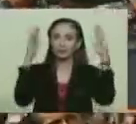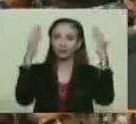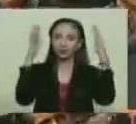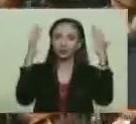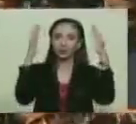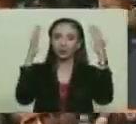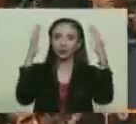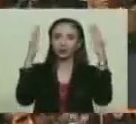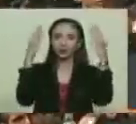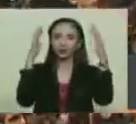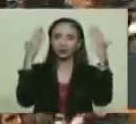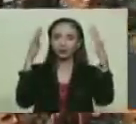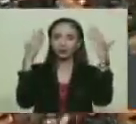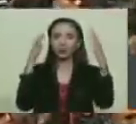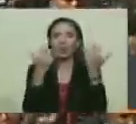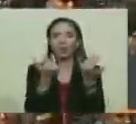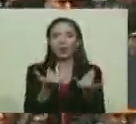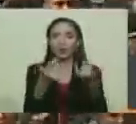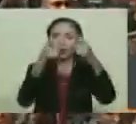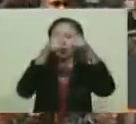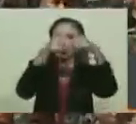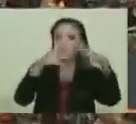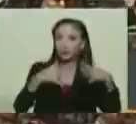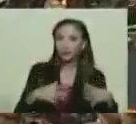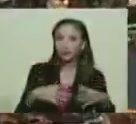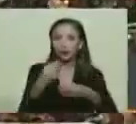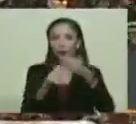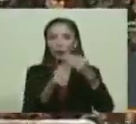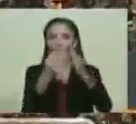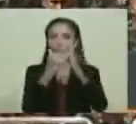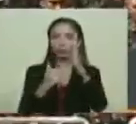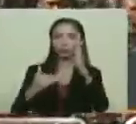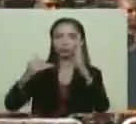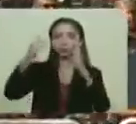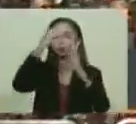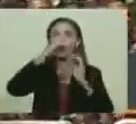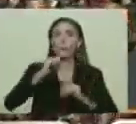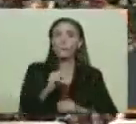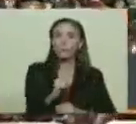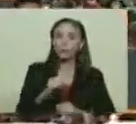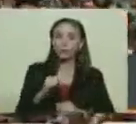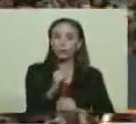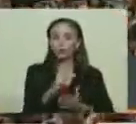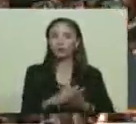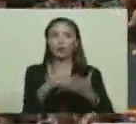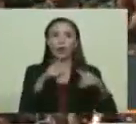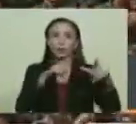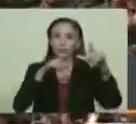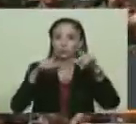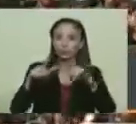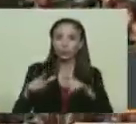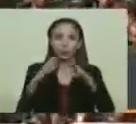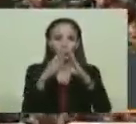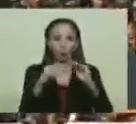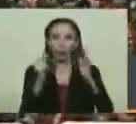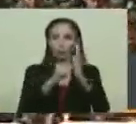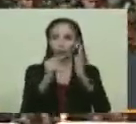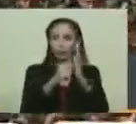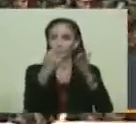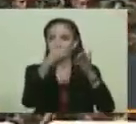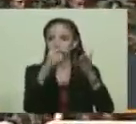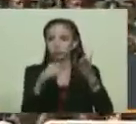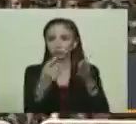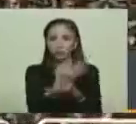Ascensos a la jerarquía inmediata superior al personal de la Policía Nacional Bolivariana, quienes han cumplido con los requisitos